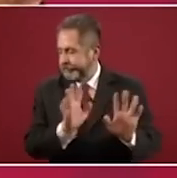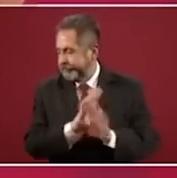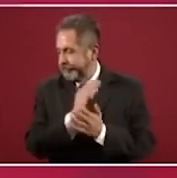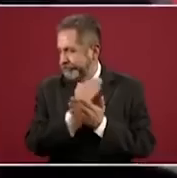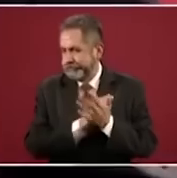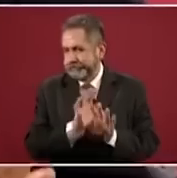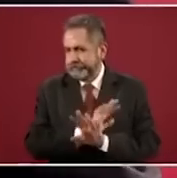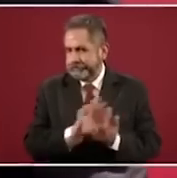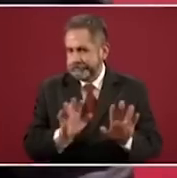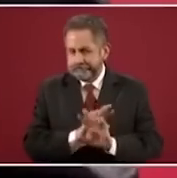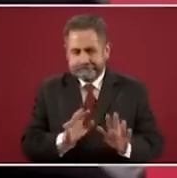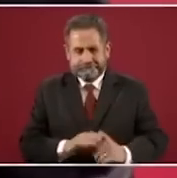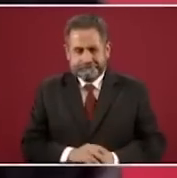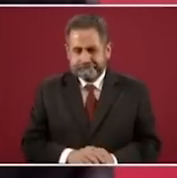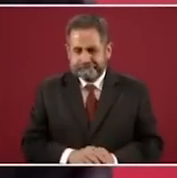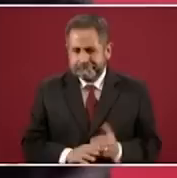no,